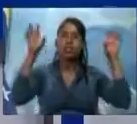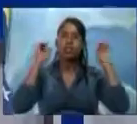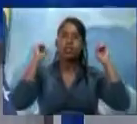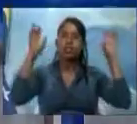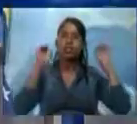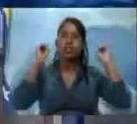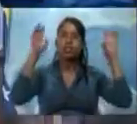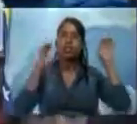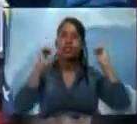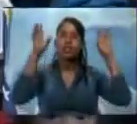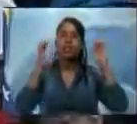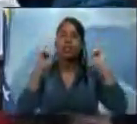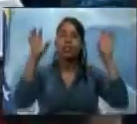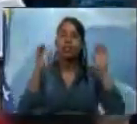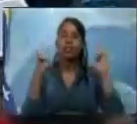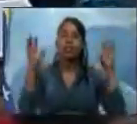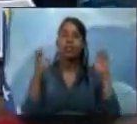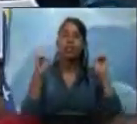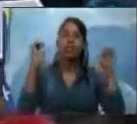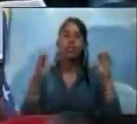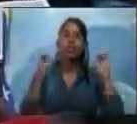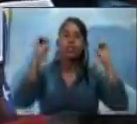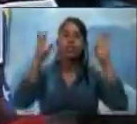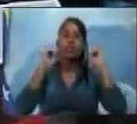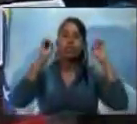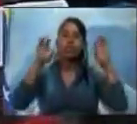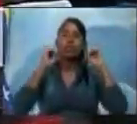Gloria a Dios, gloria a Dios.